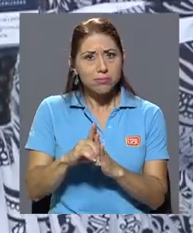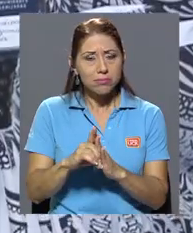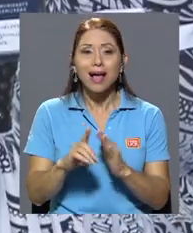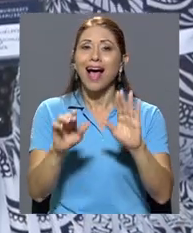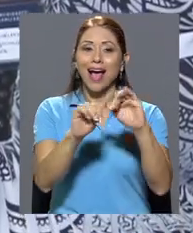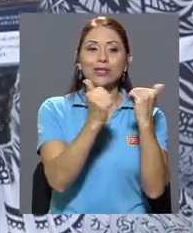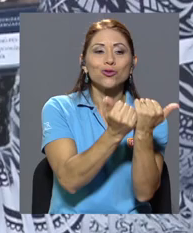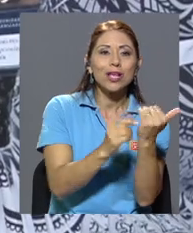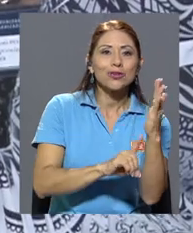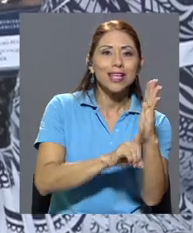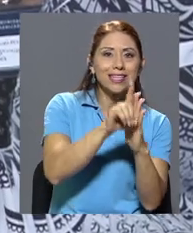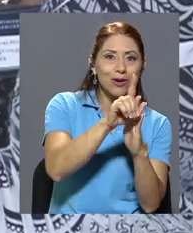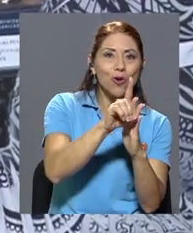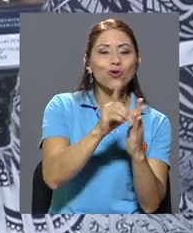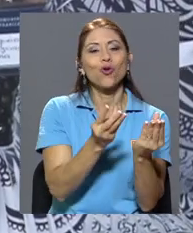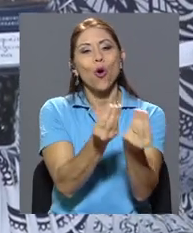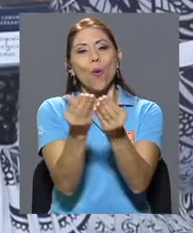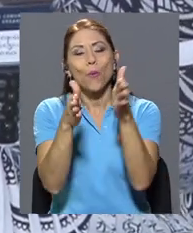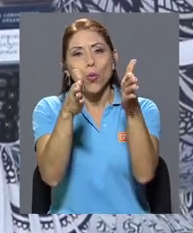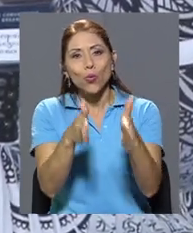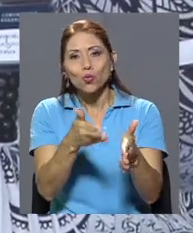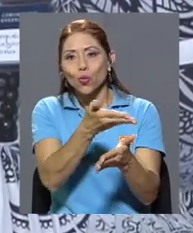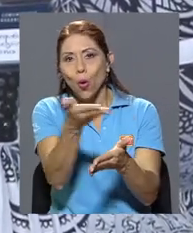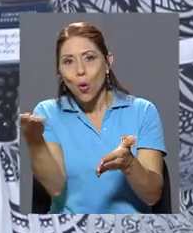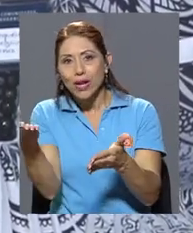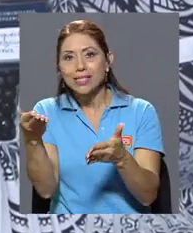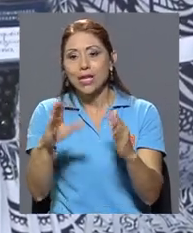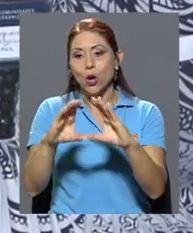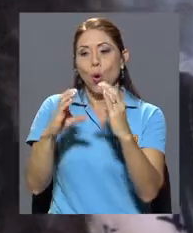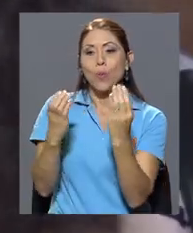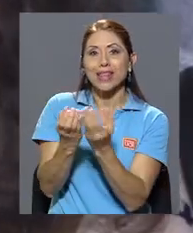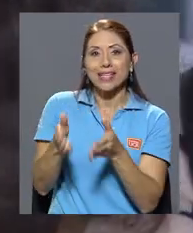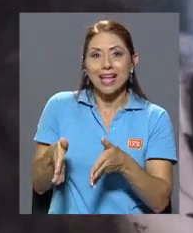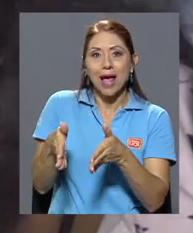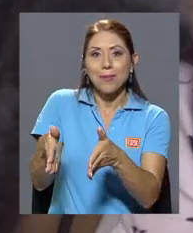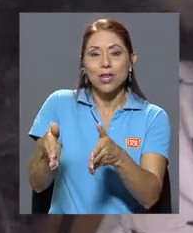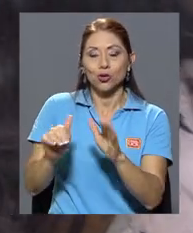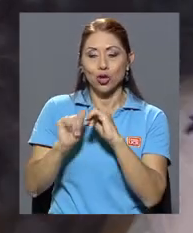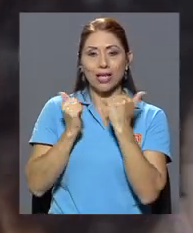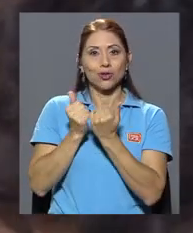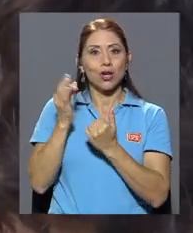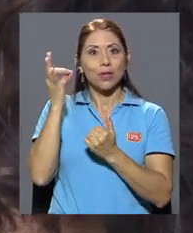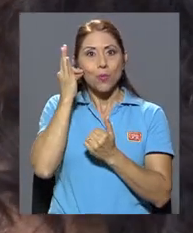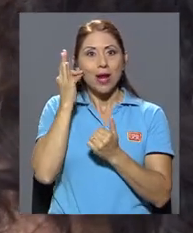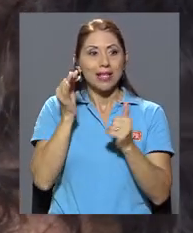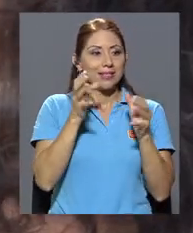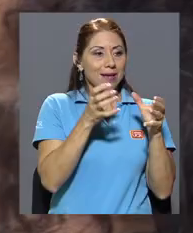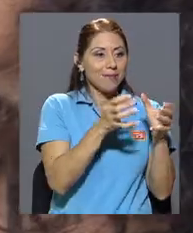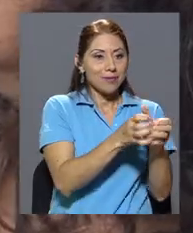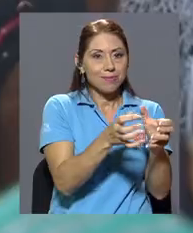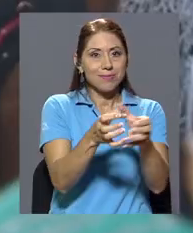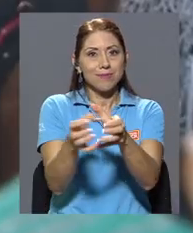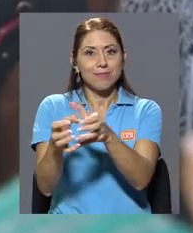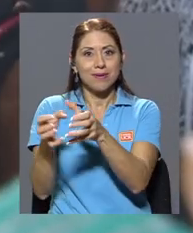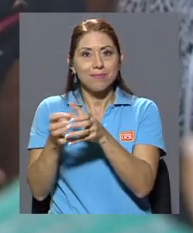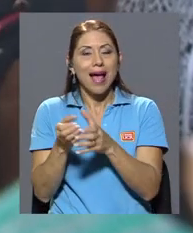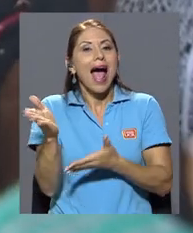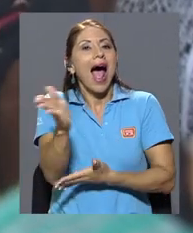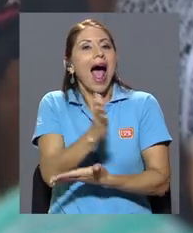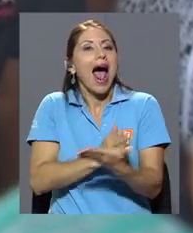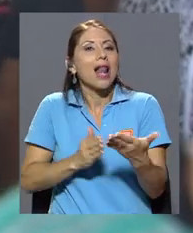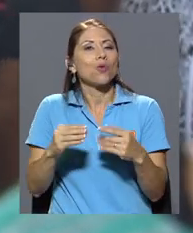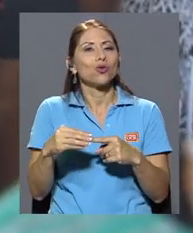Asociaciones de desarrollo de productores y productoras, comités de caminos y asociaciones de mujeres son solo algunos de